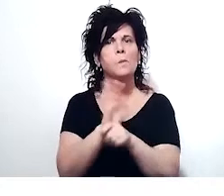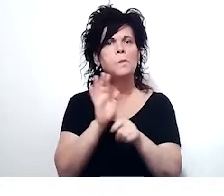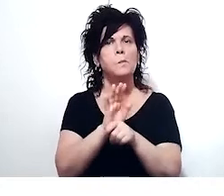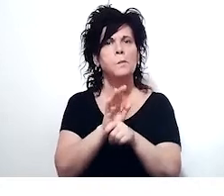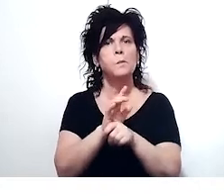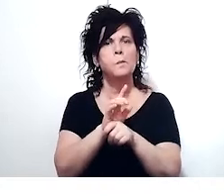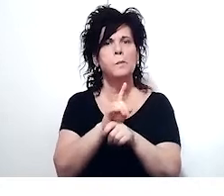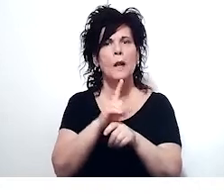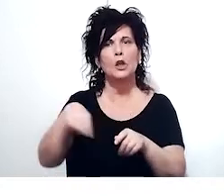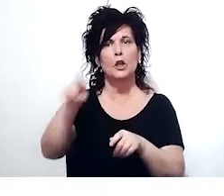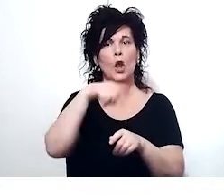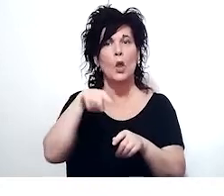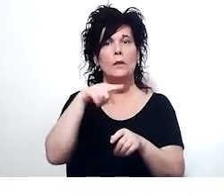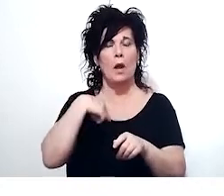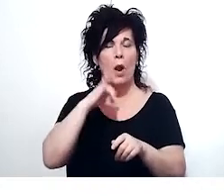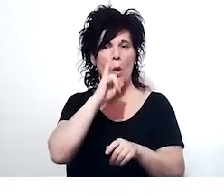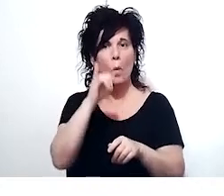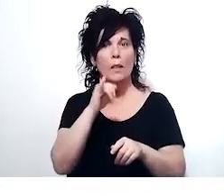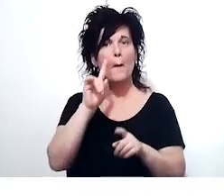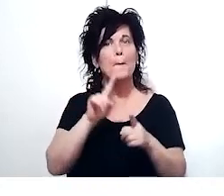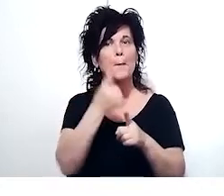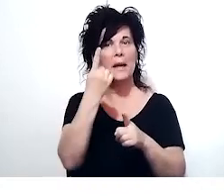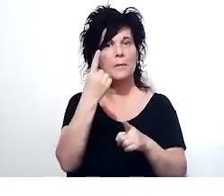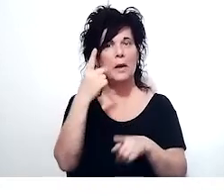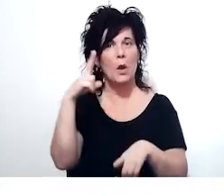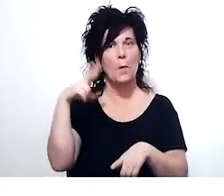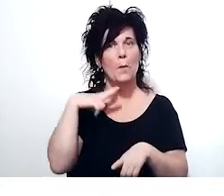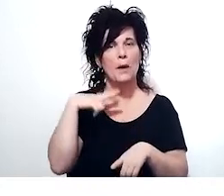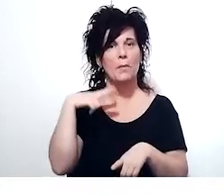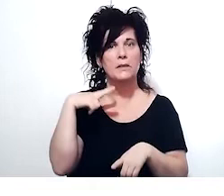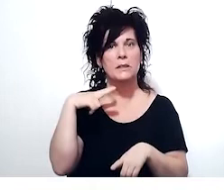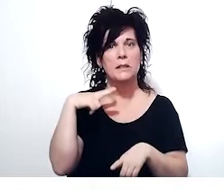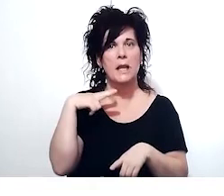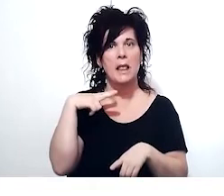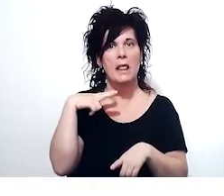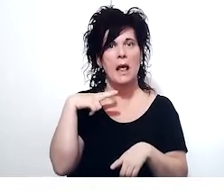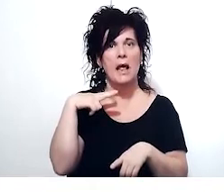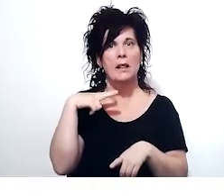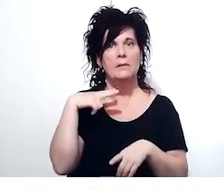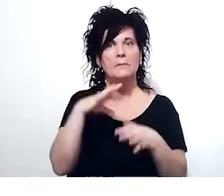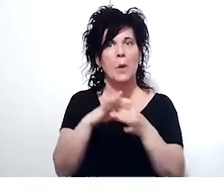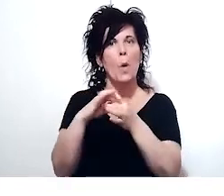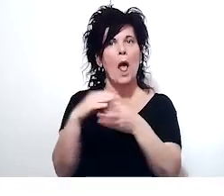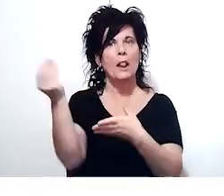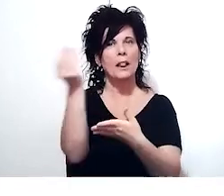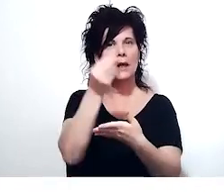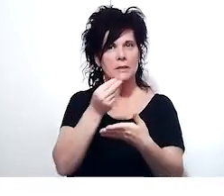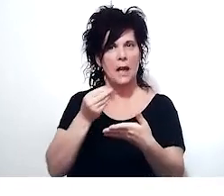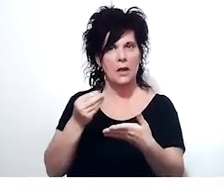todas estas cosas que ahora les voy a contar. Primero es la privacidad desde el diseño. Entonces, cuando alguien